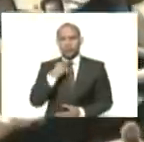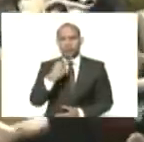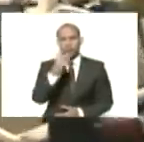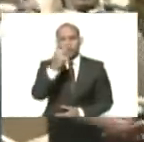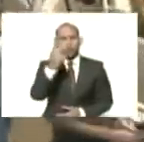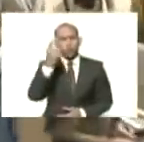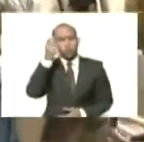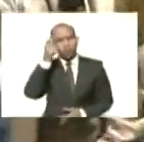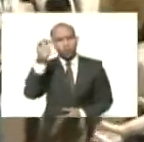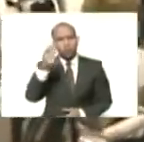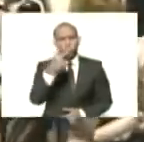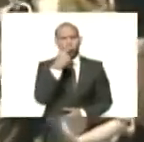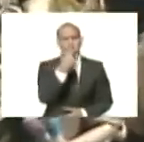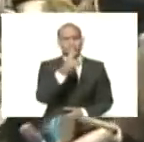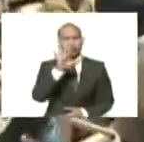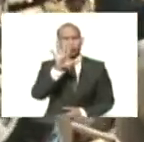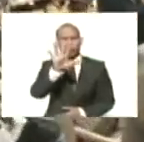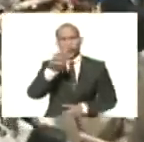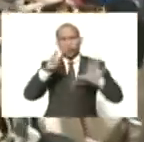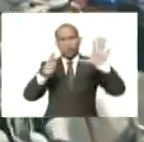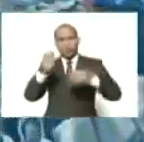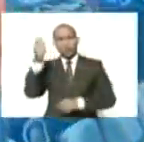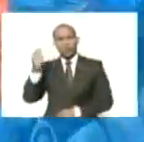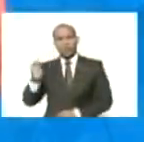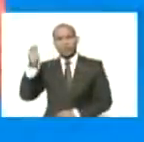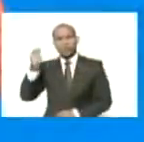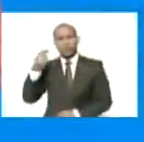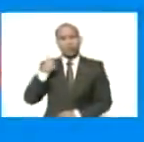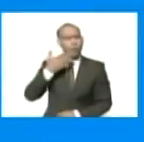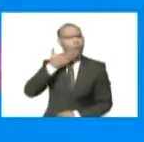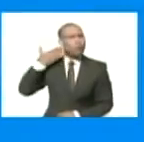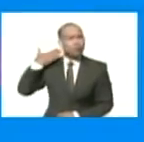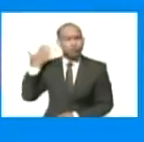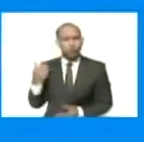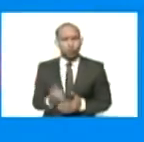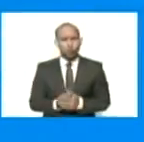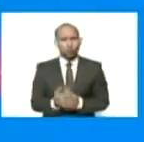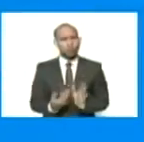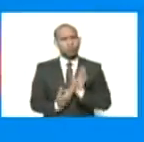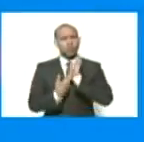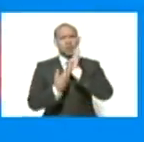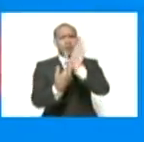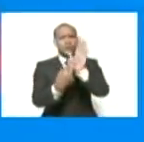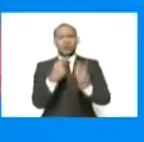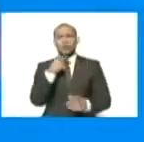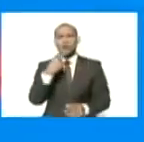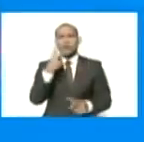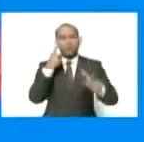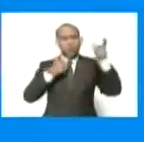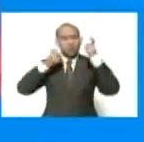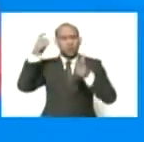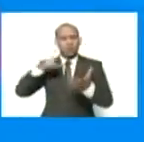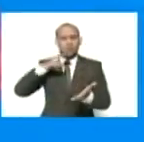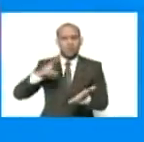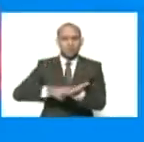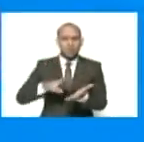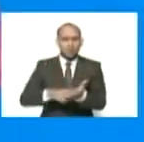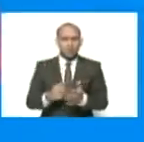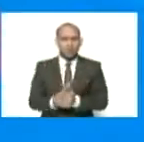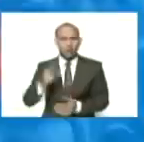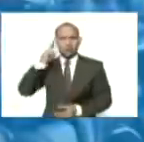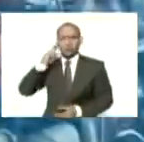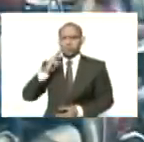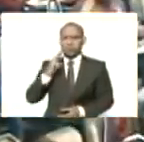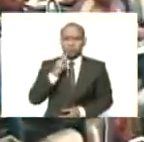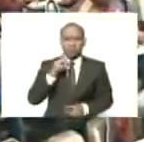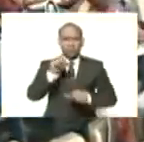pueblo, 256 diputados orgullosos de representar la voz del chavismo verdadero, del